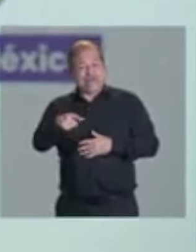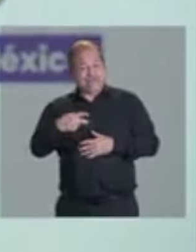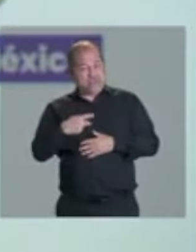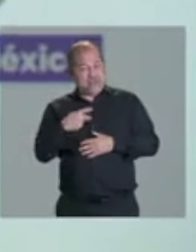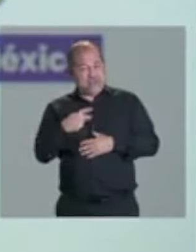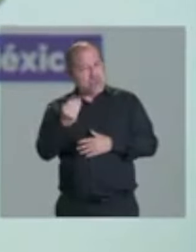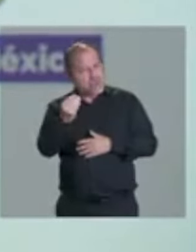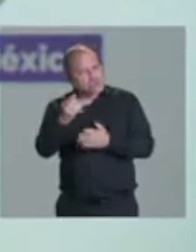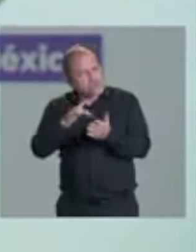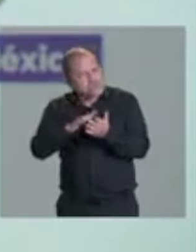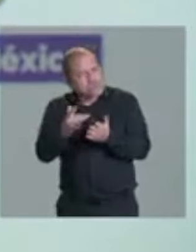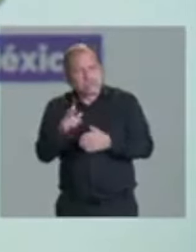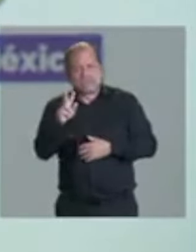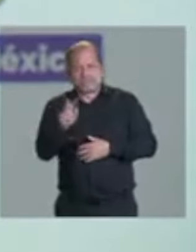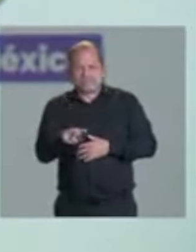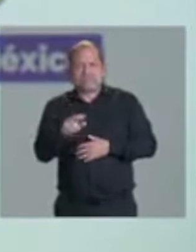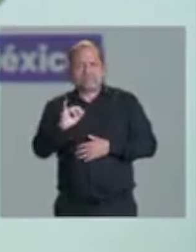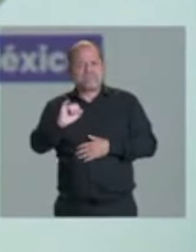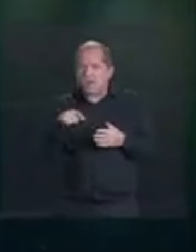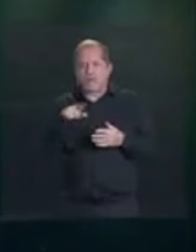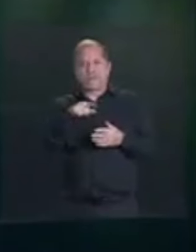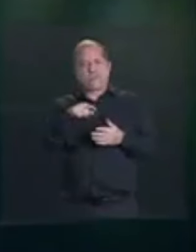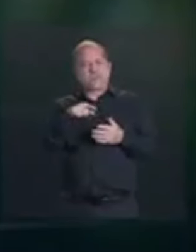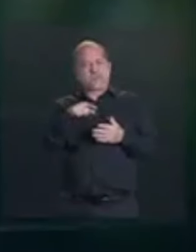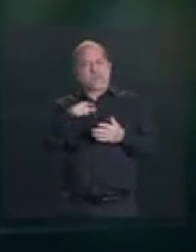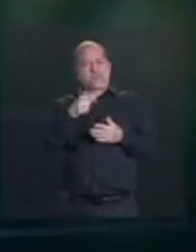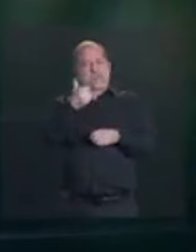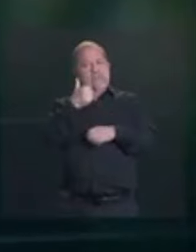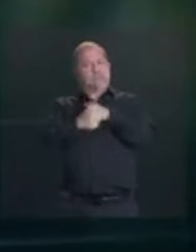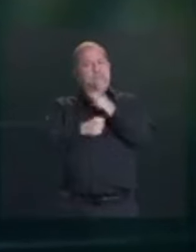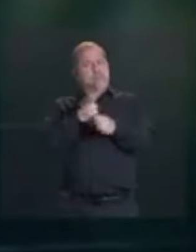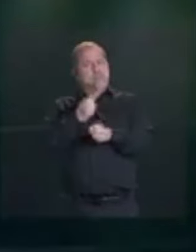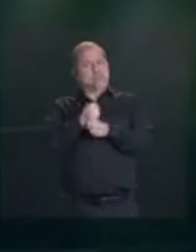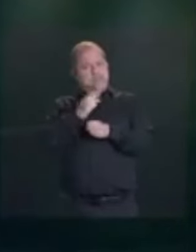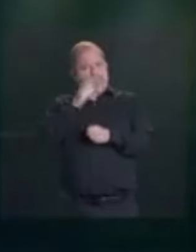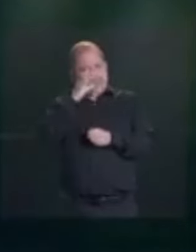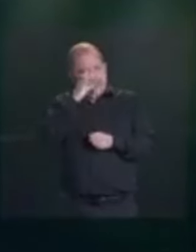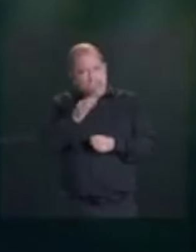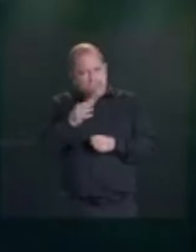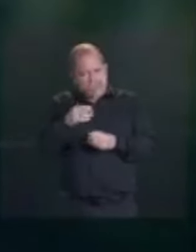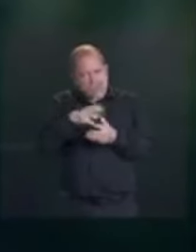en el papel está confrontado, aunque tenga algunas coincidencias, por ejemplo,